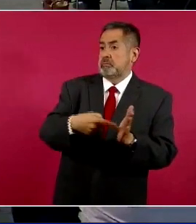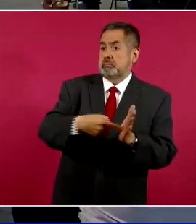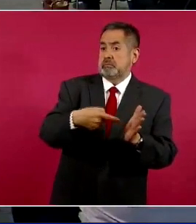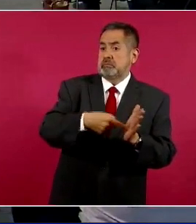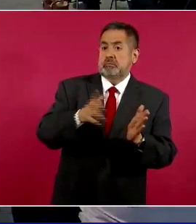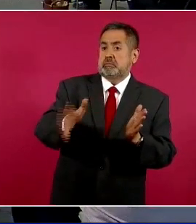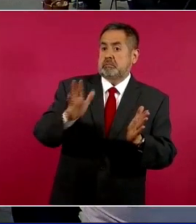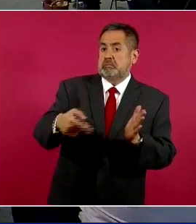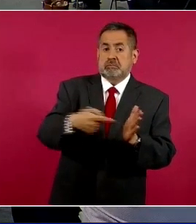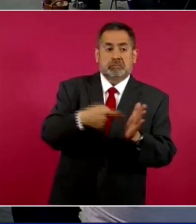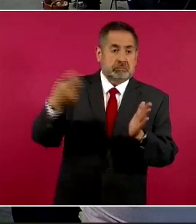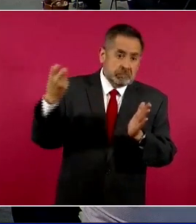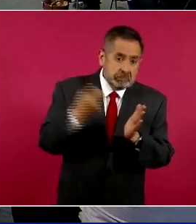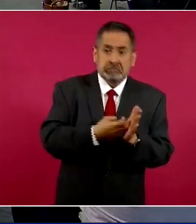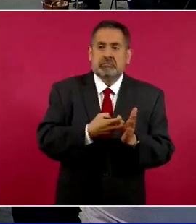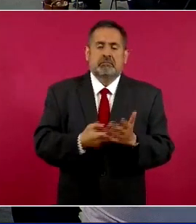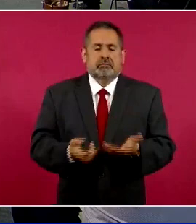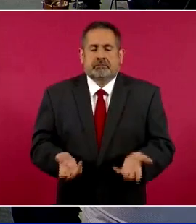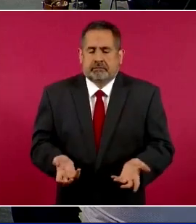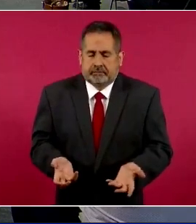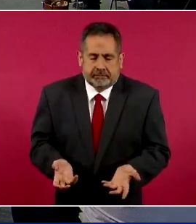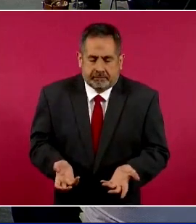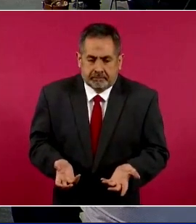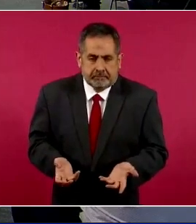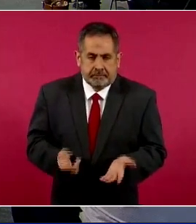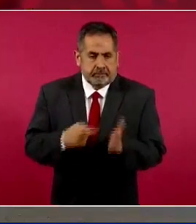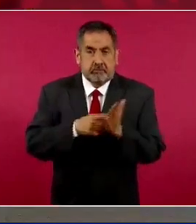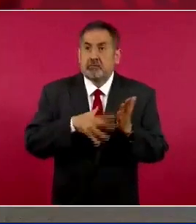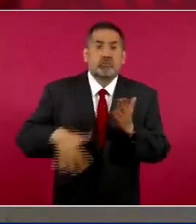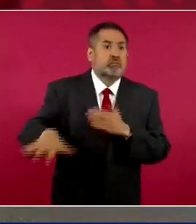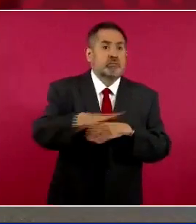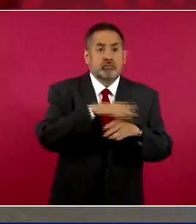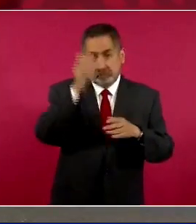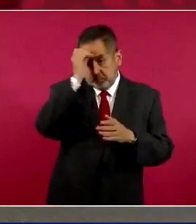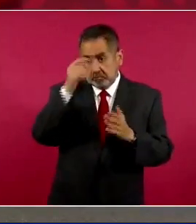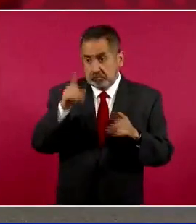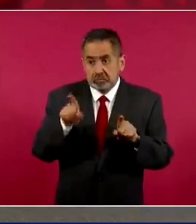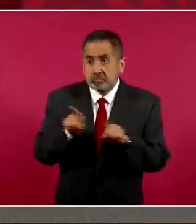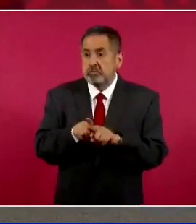ya es la opinión general.